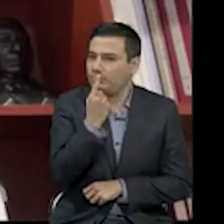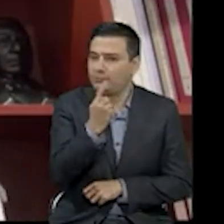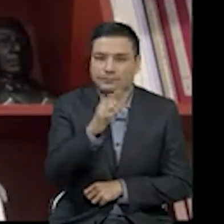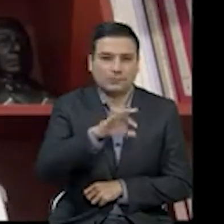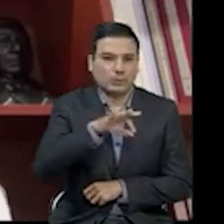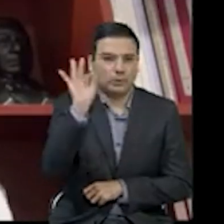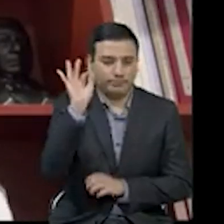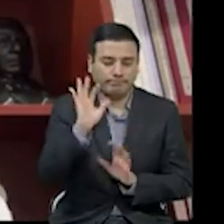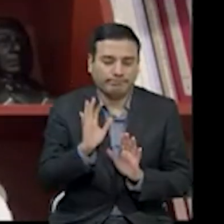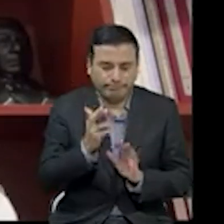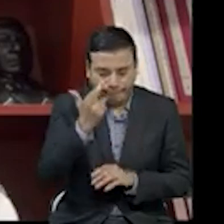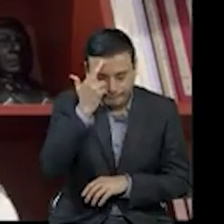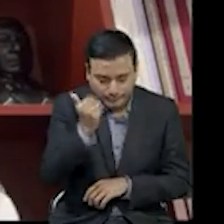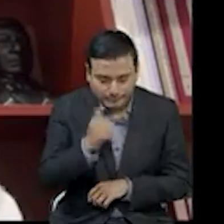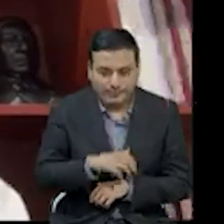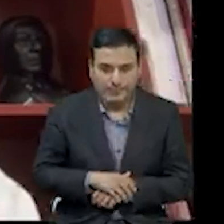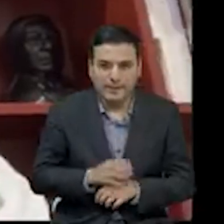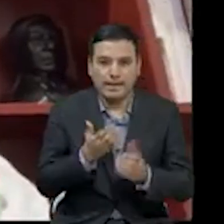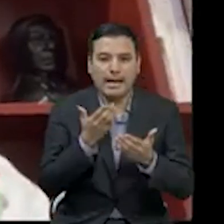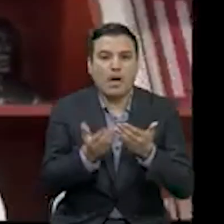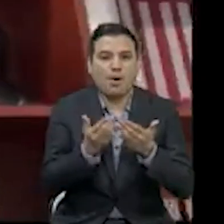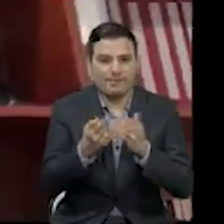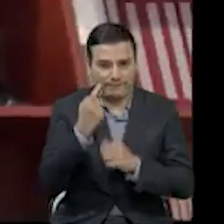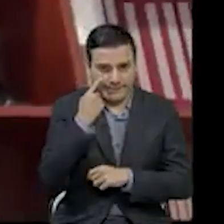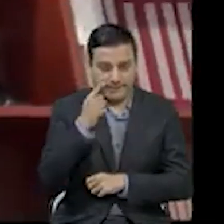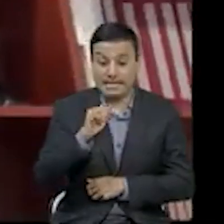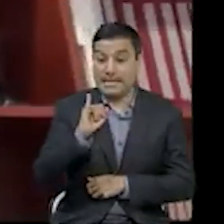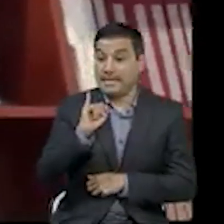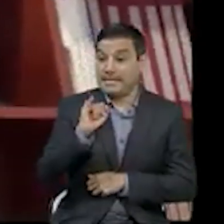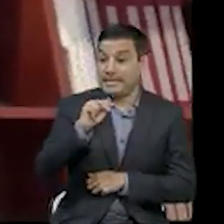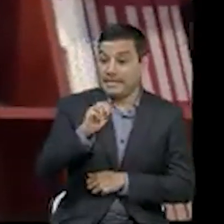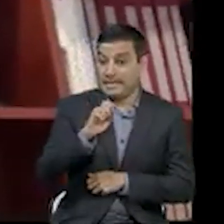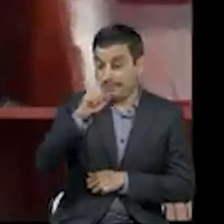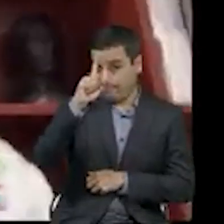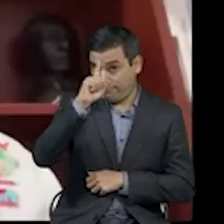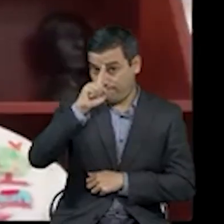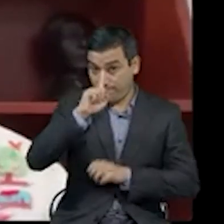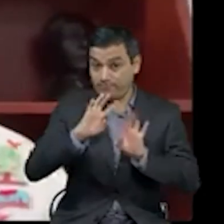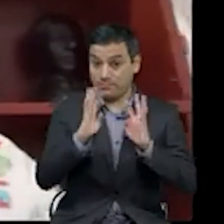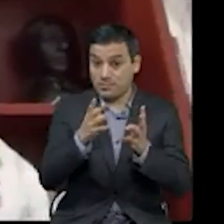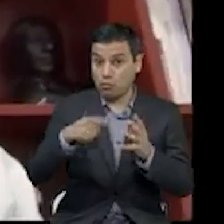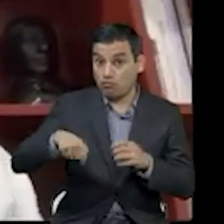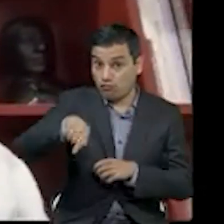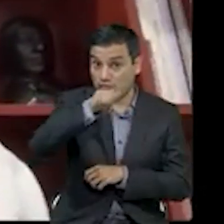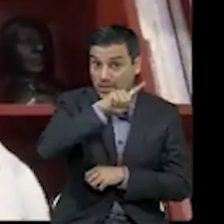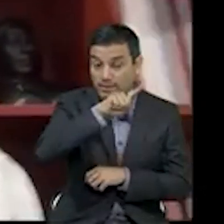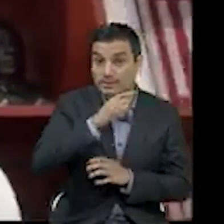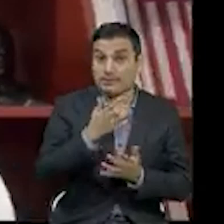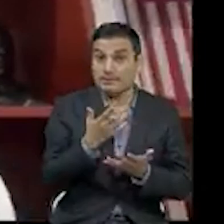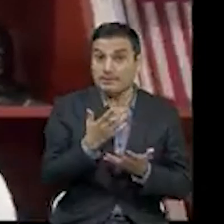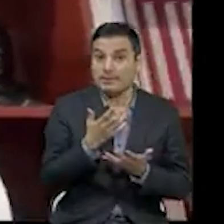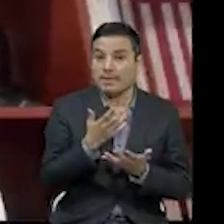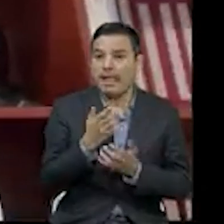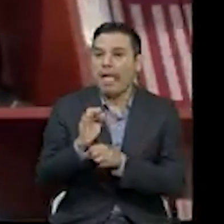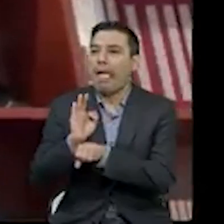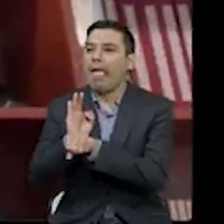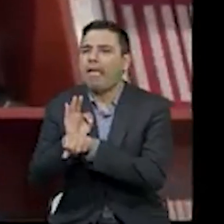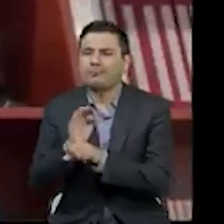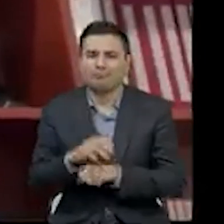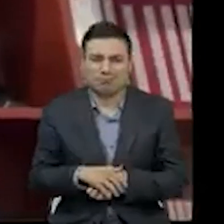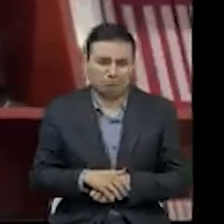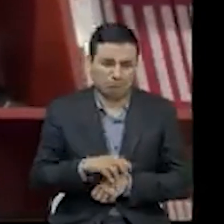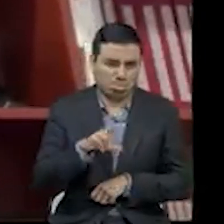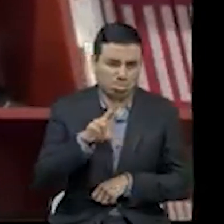Ahora bien, los integrantes del órgano electoral no toman partido. Los integrantes del